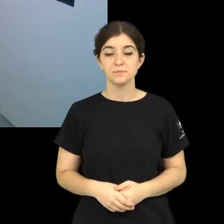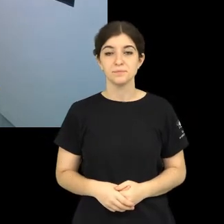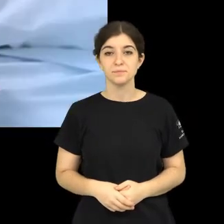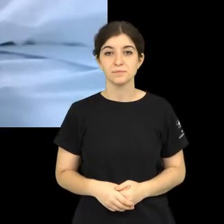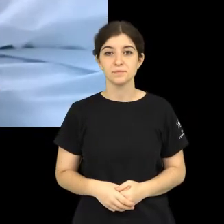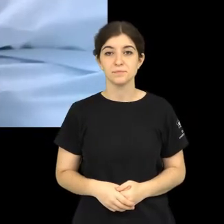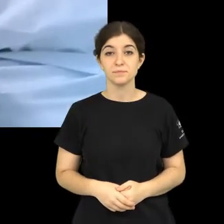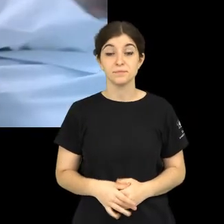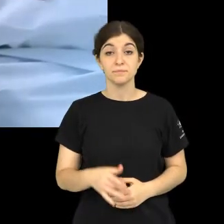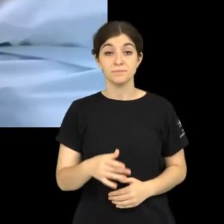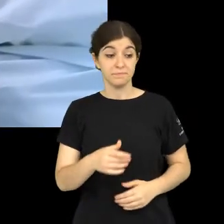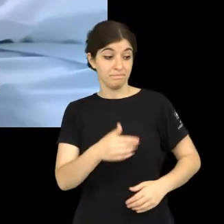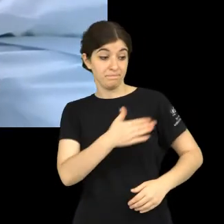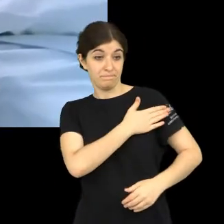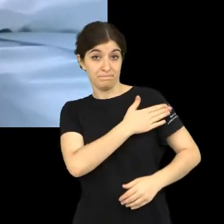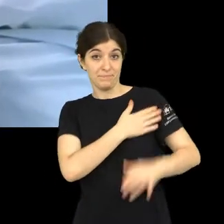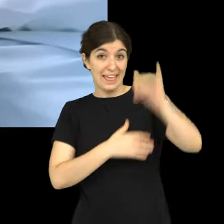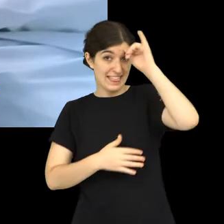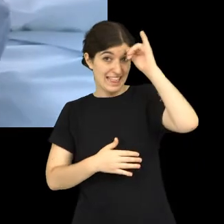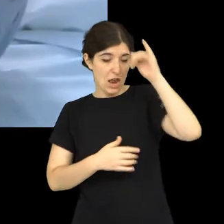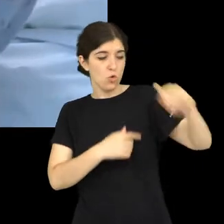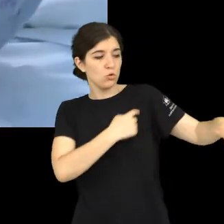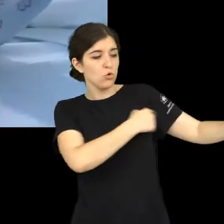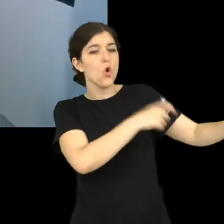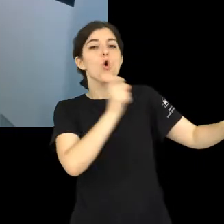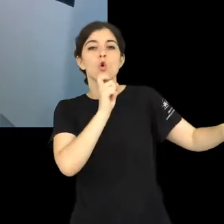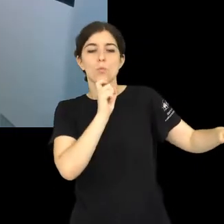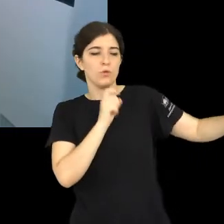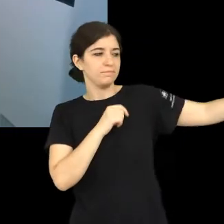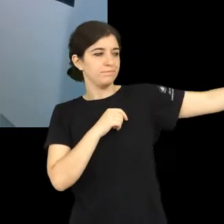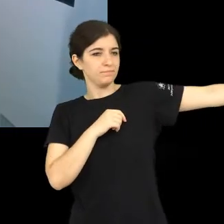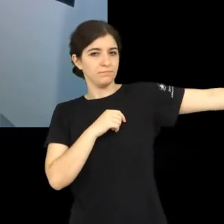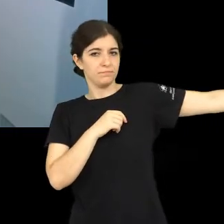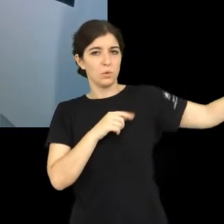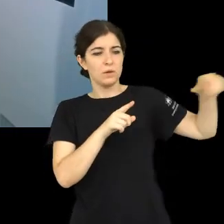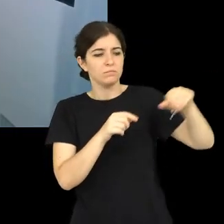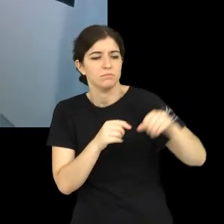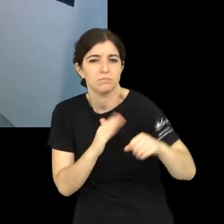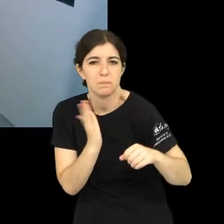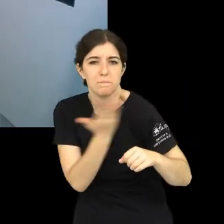A continuación, el brazo izquierdo lo estiramos a lo largo para que no lo pille con el cuerpo.